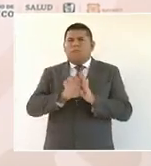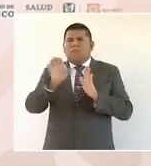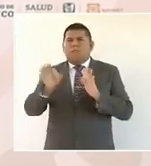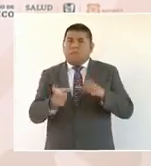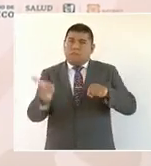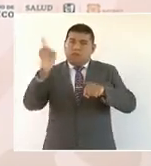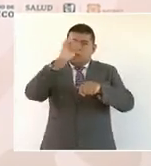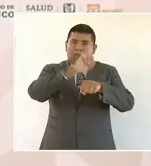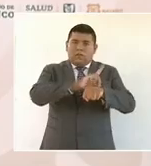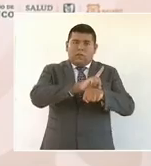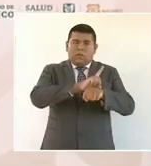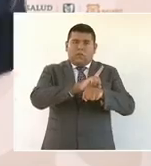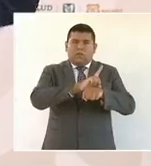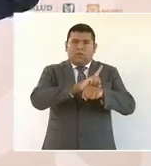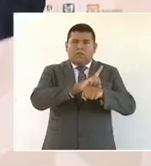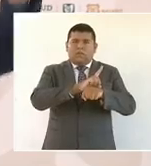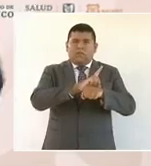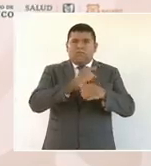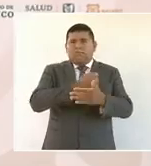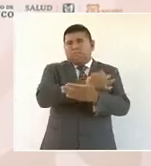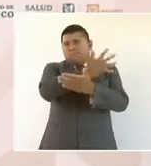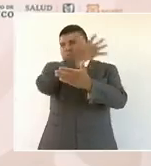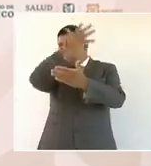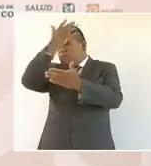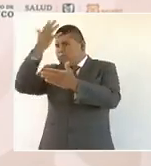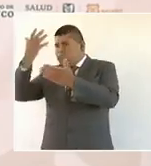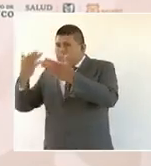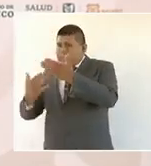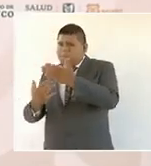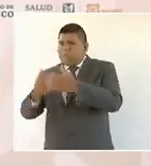diurno, sino todos los turnos,